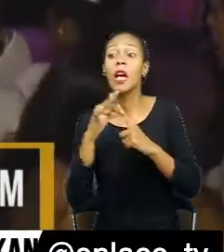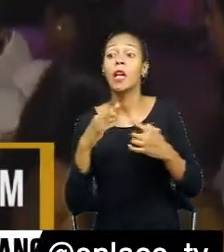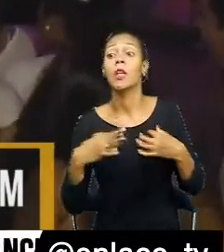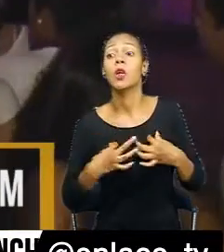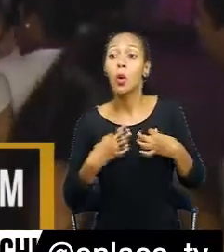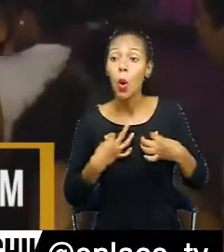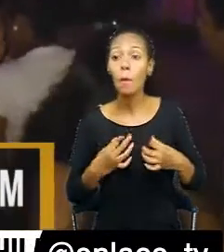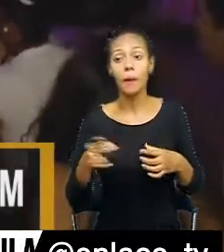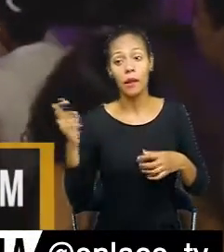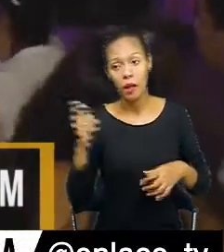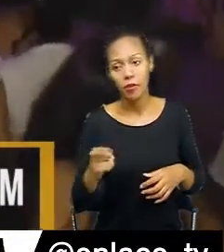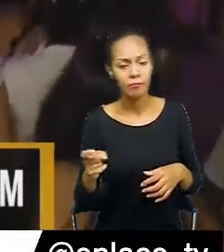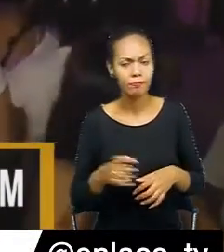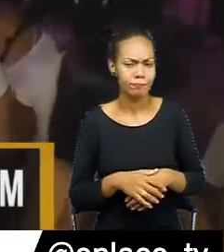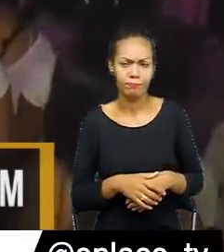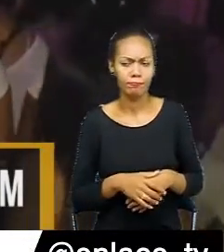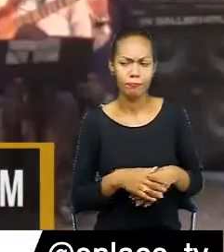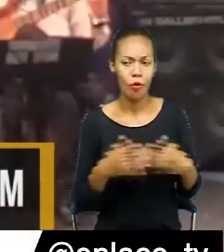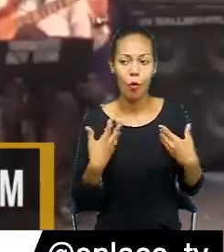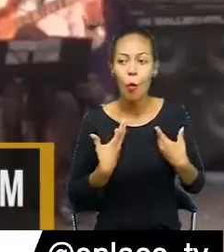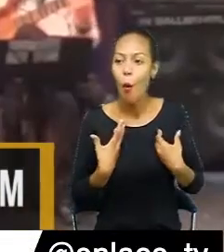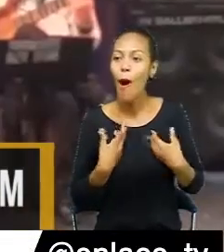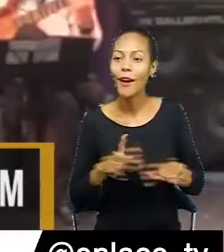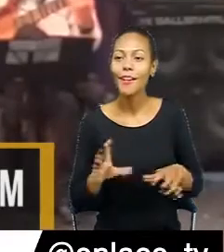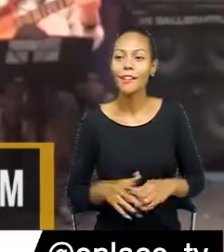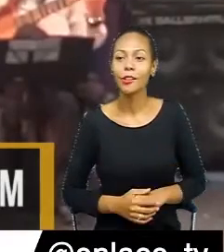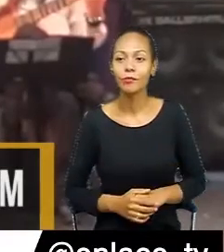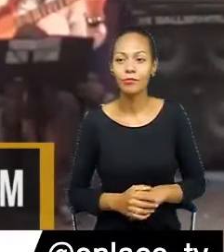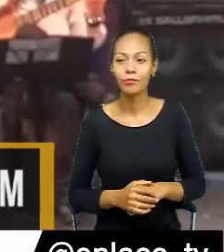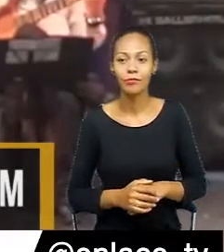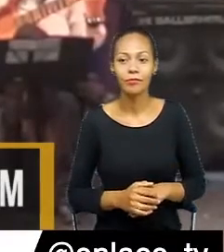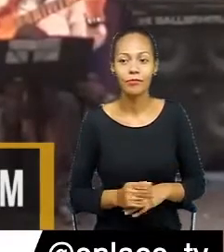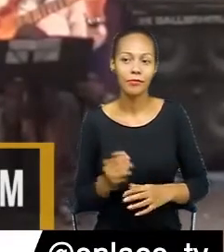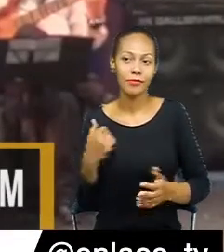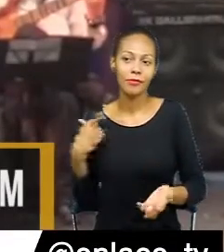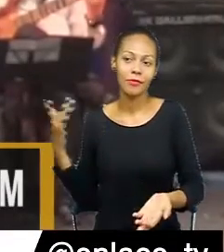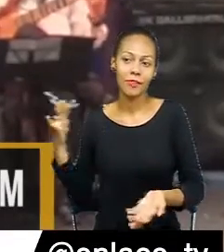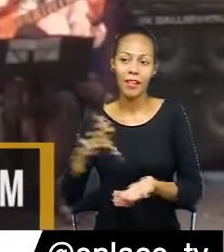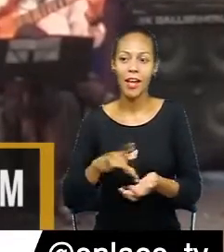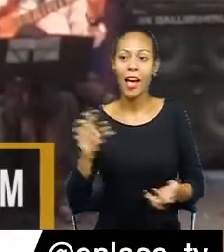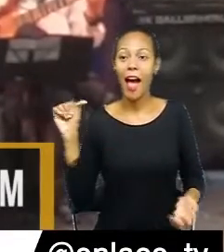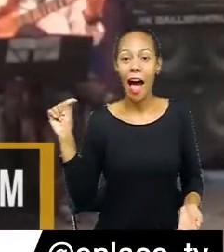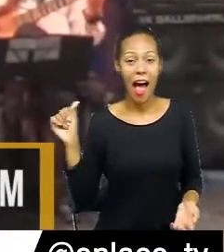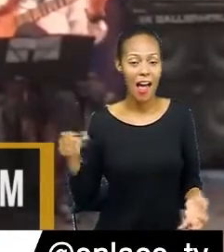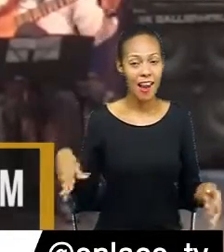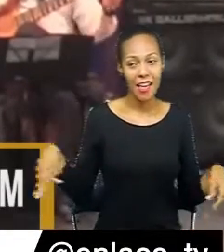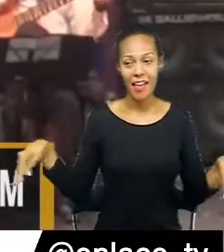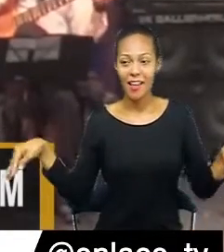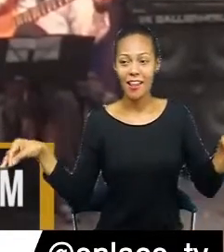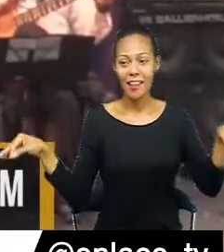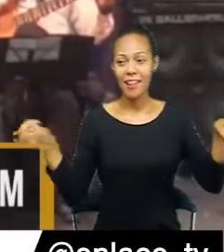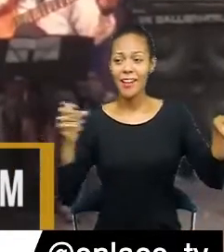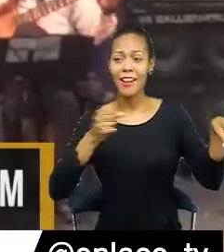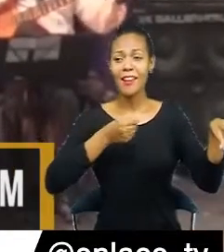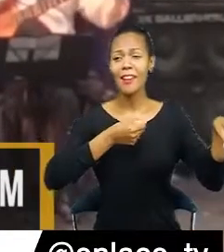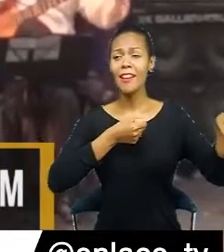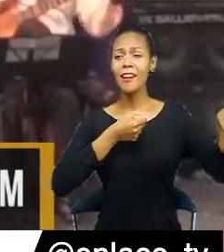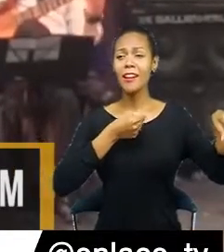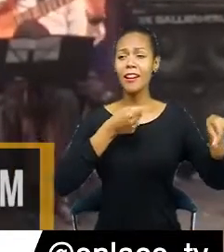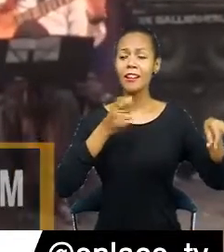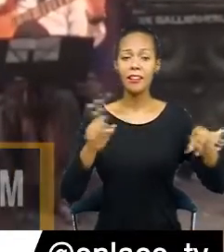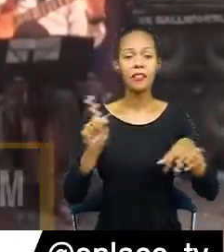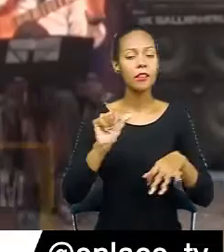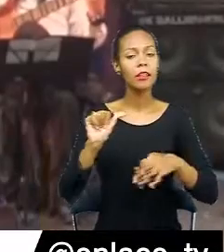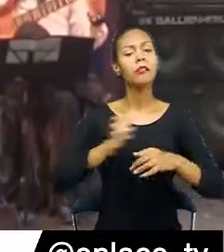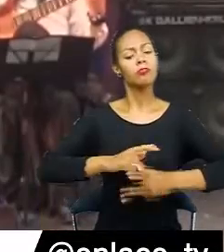regalo a los barranqueños asistentes, se espera la participación en esta vigilia de la Negra Grande de Colombia, quien le estará cantando y hablando a la vida y